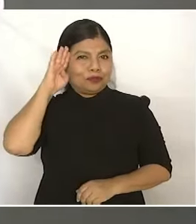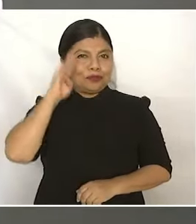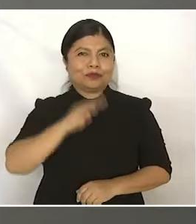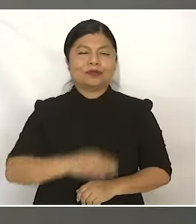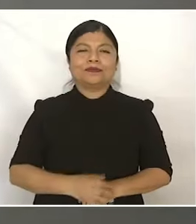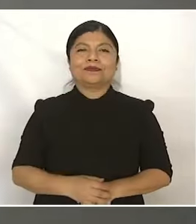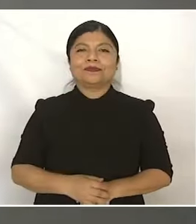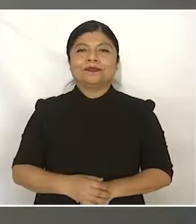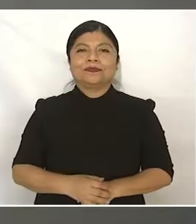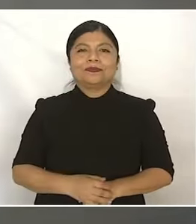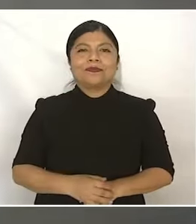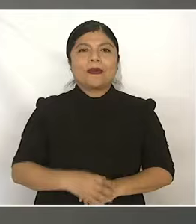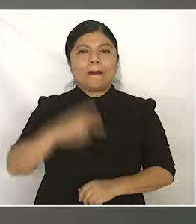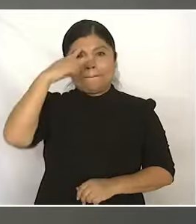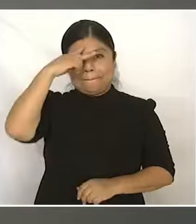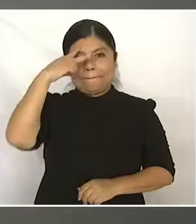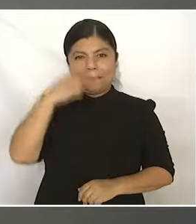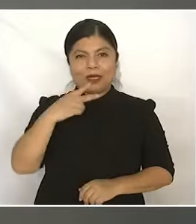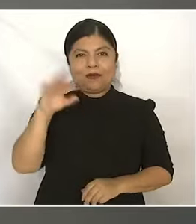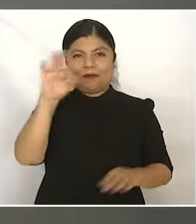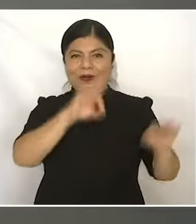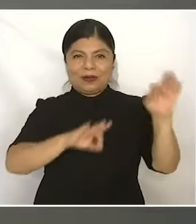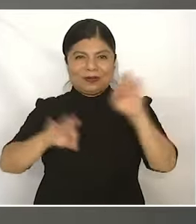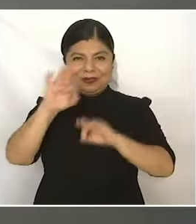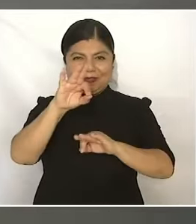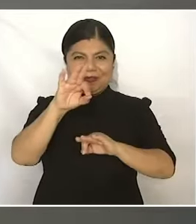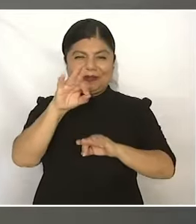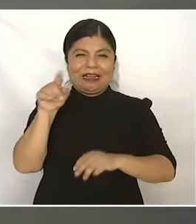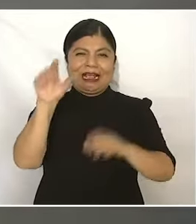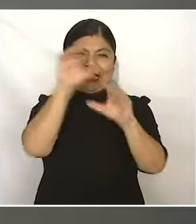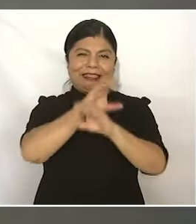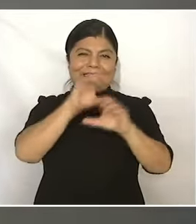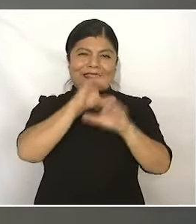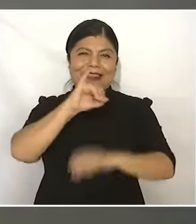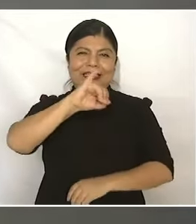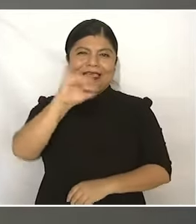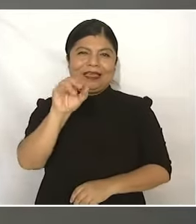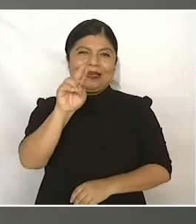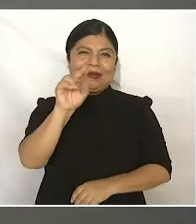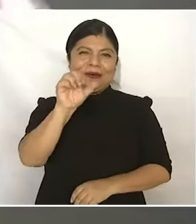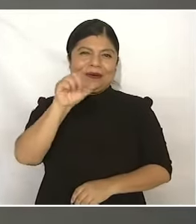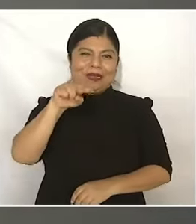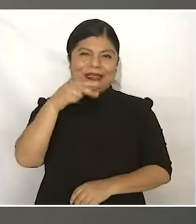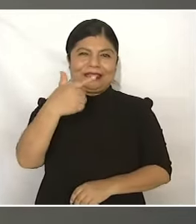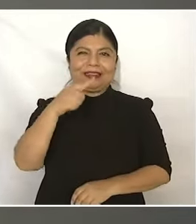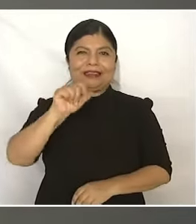cantautores de México, Juan Gabriel, Amor Eterno.